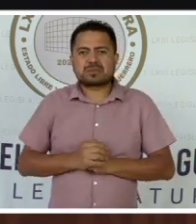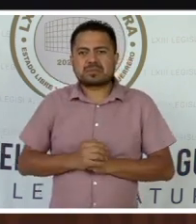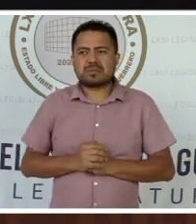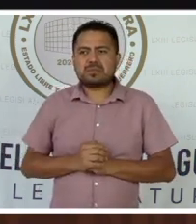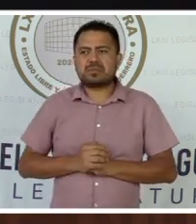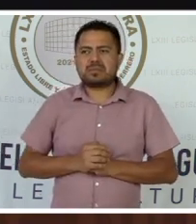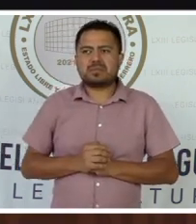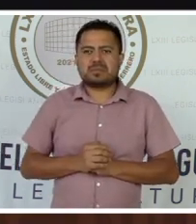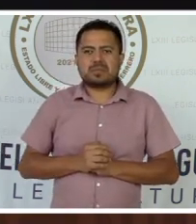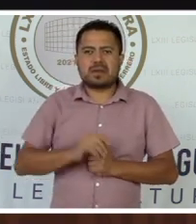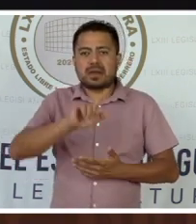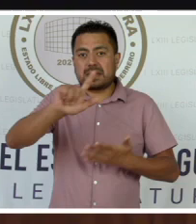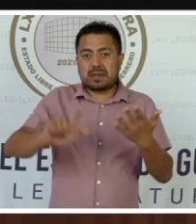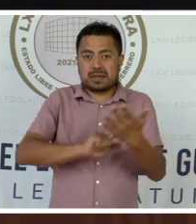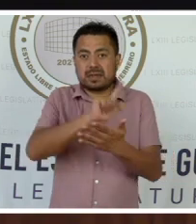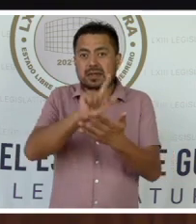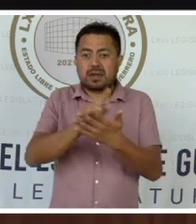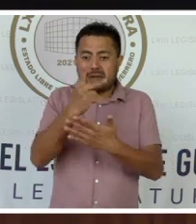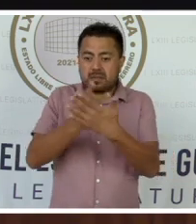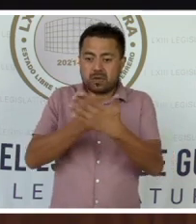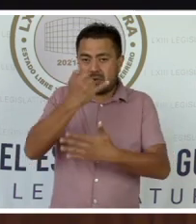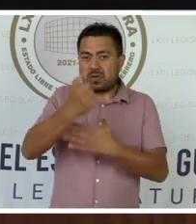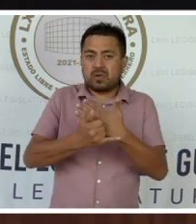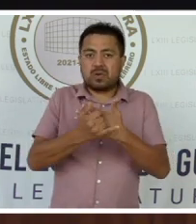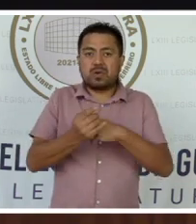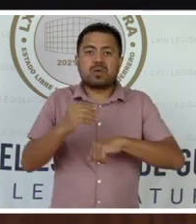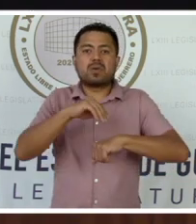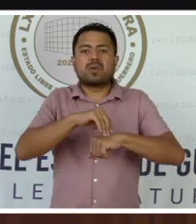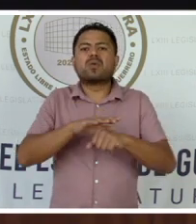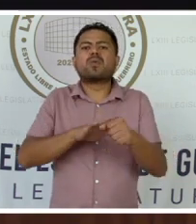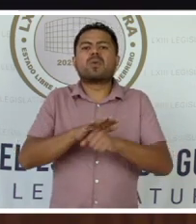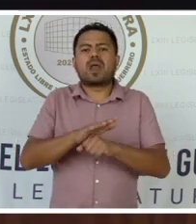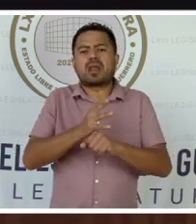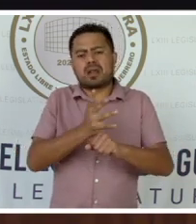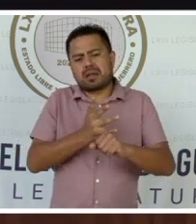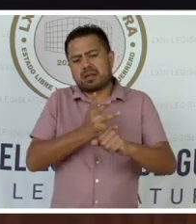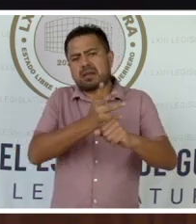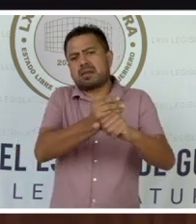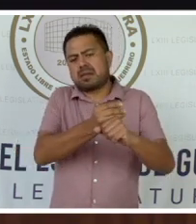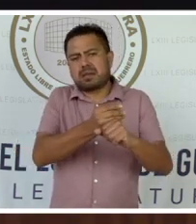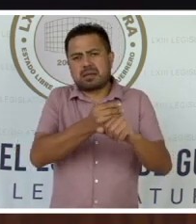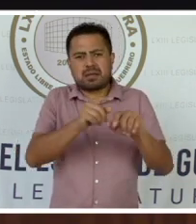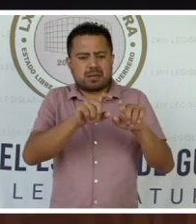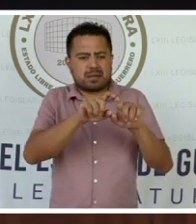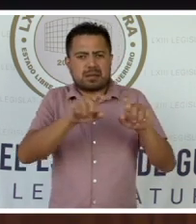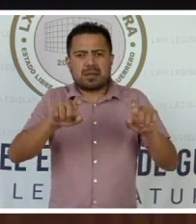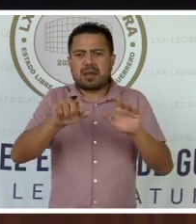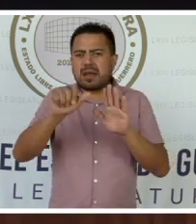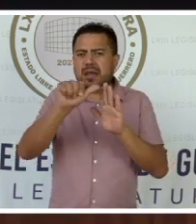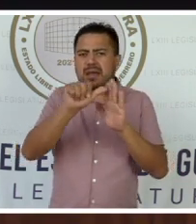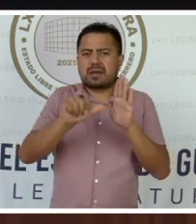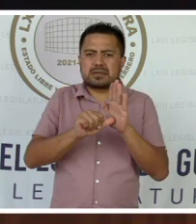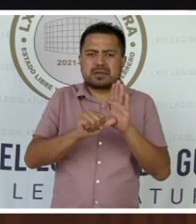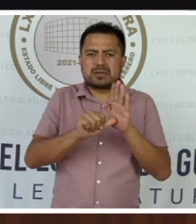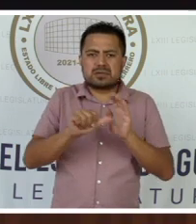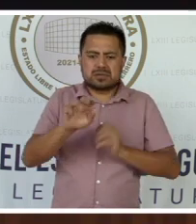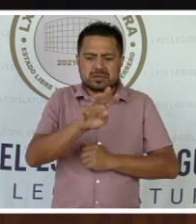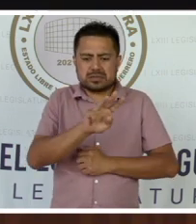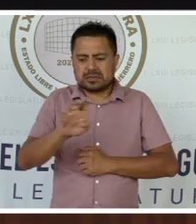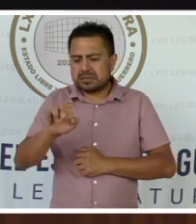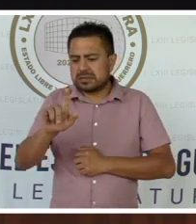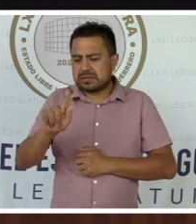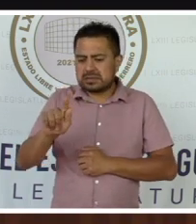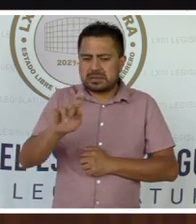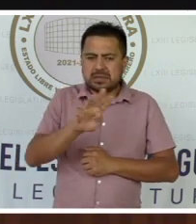siguiente iniciativa con proyecto de decreto por el que se adicionan los artículos 370